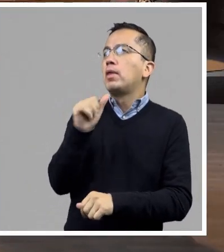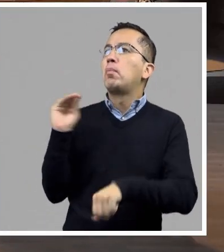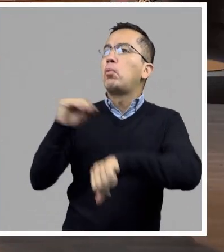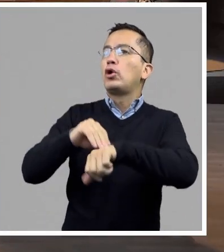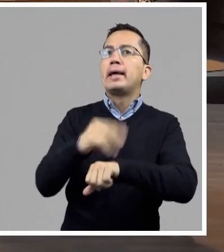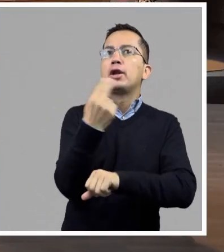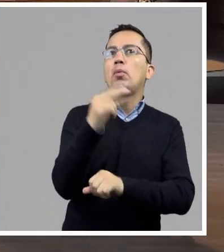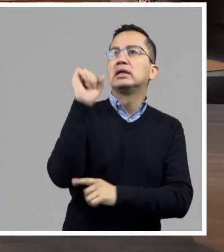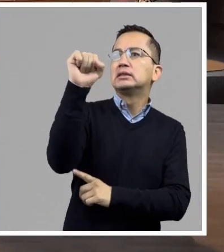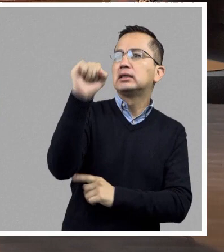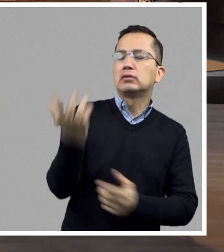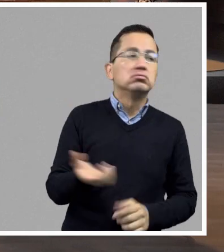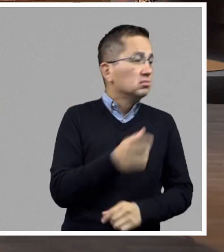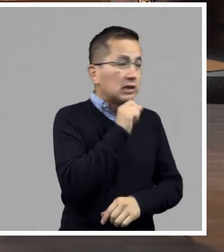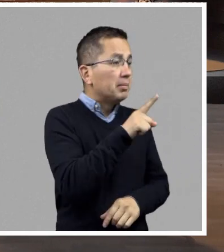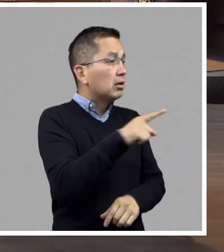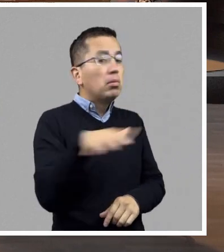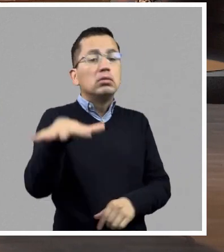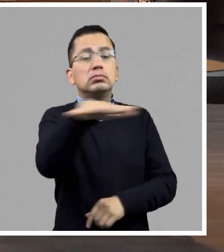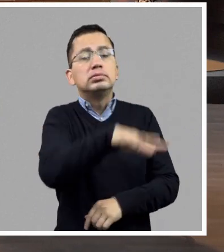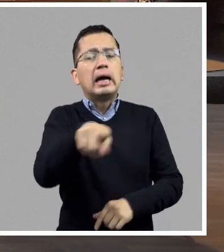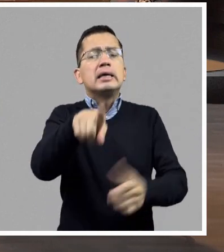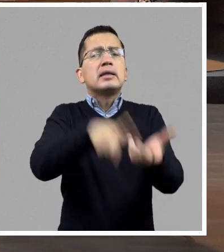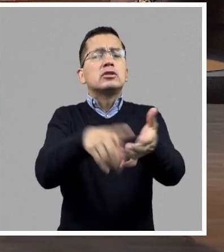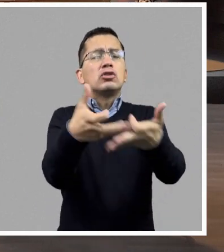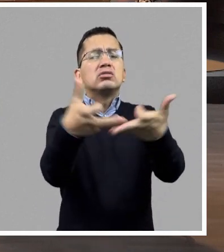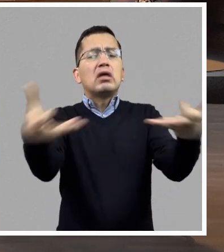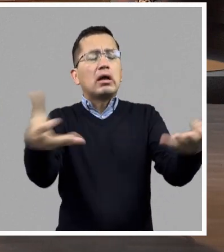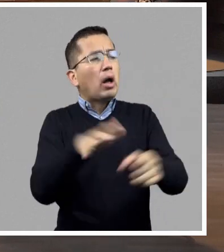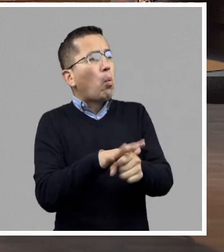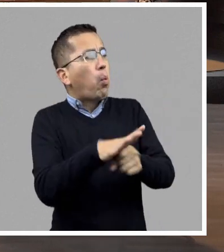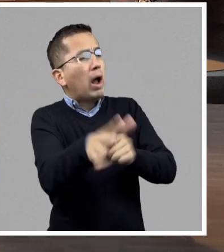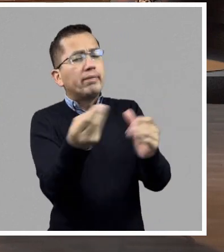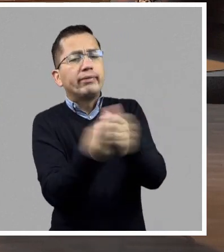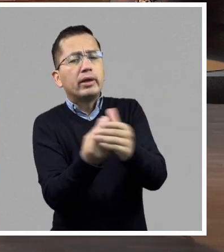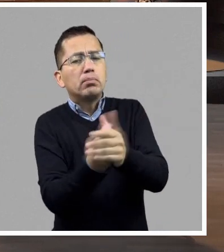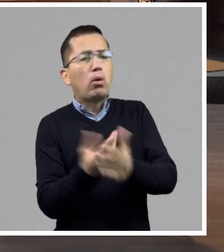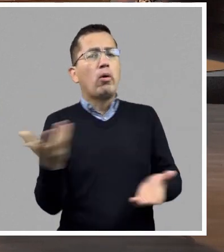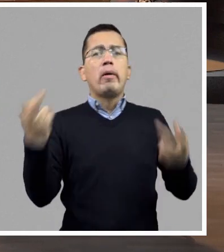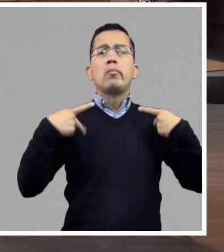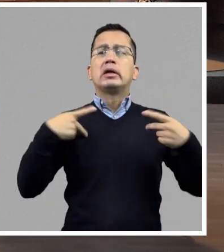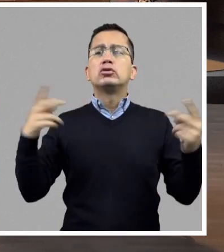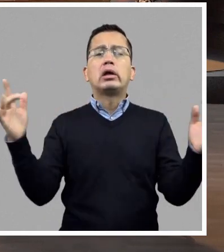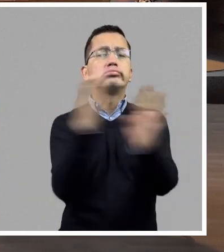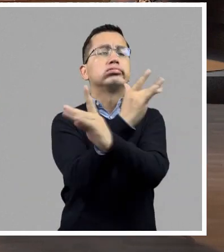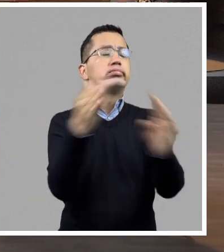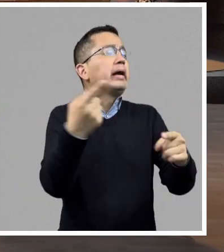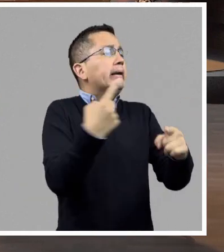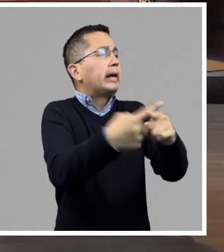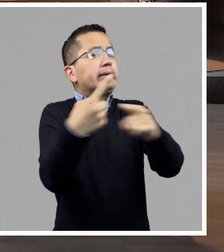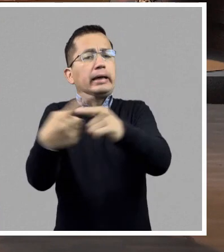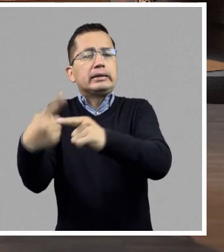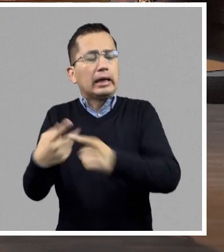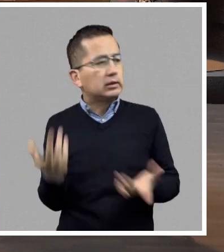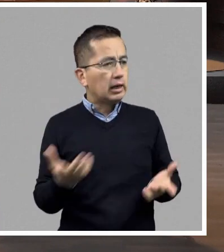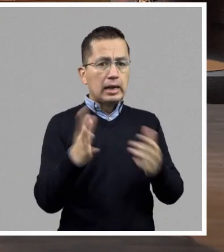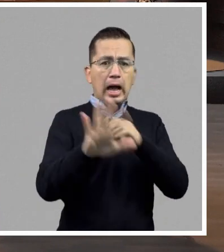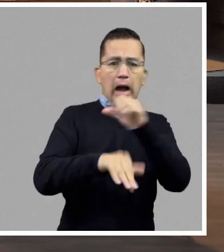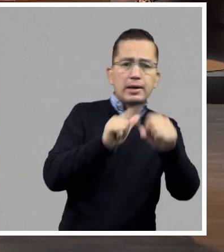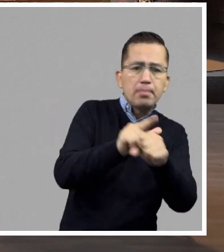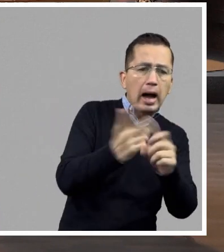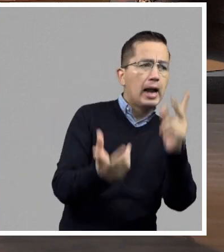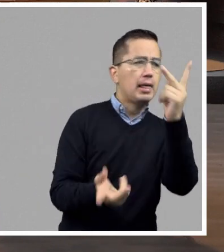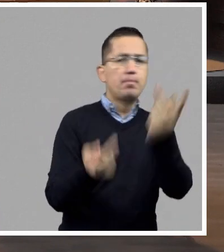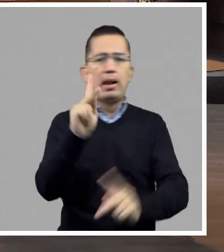alumnos las cosas Ni Qué tipo de suelo hay ahí ni qué animales pasan O viven o qué plantas sabes el aire También